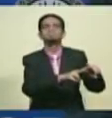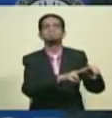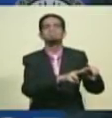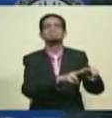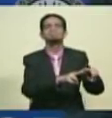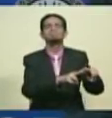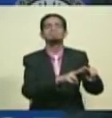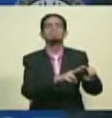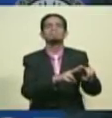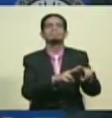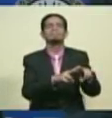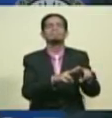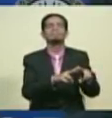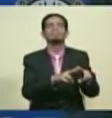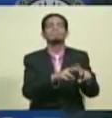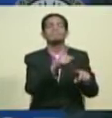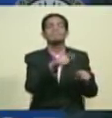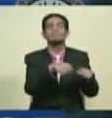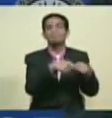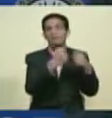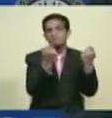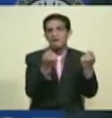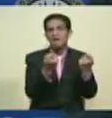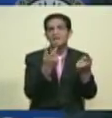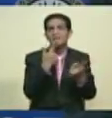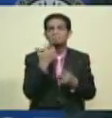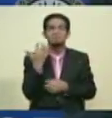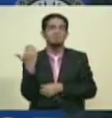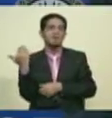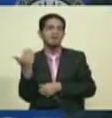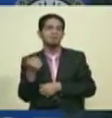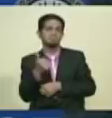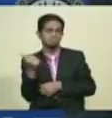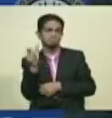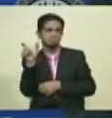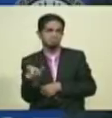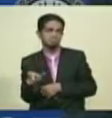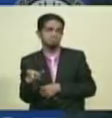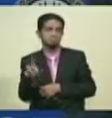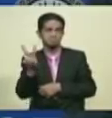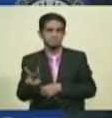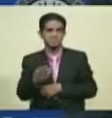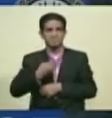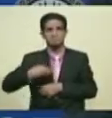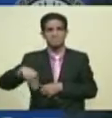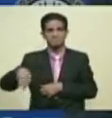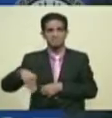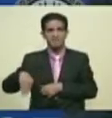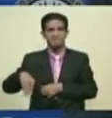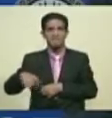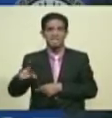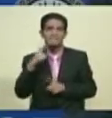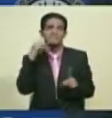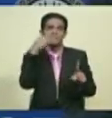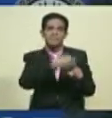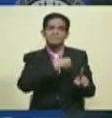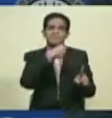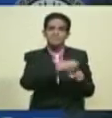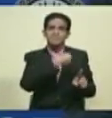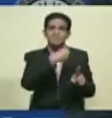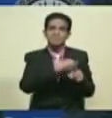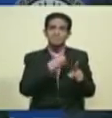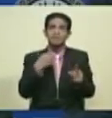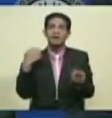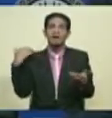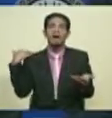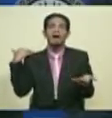ilegales, coercitivas, y para que hicieran lo que él les estaba pidiendo. Y miren que hubo presiones. Desde ese día, antes de ese